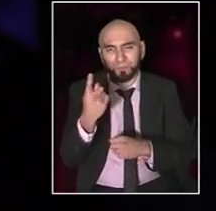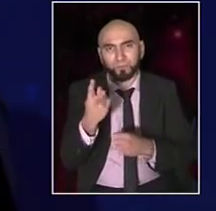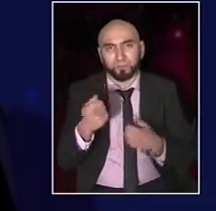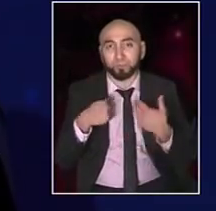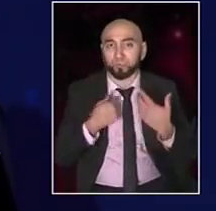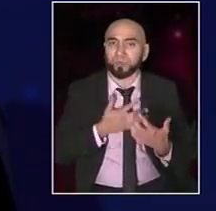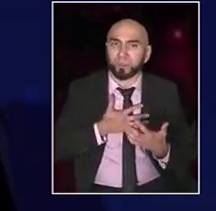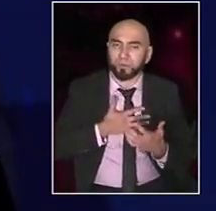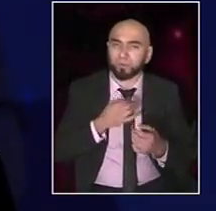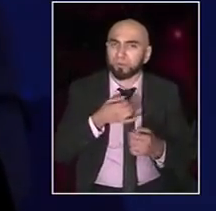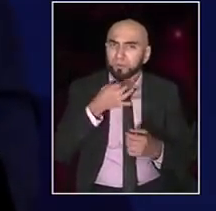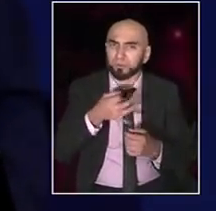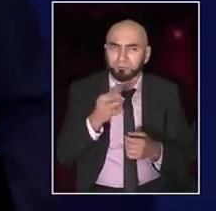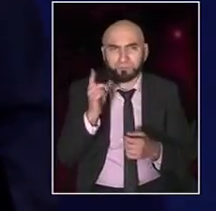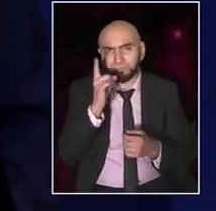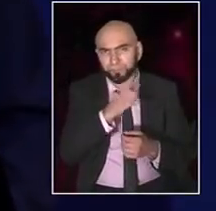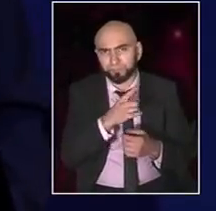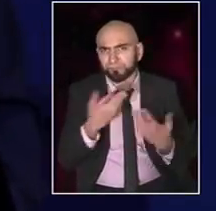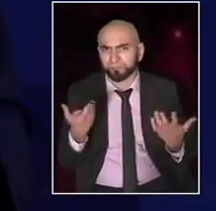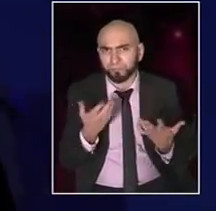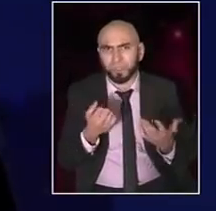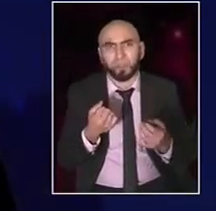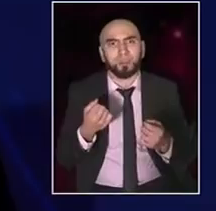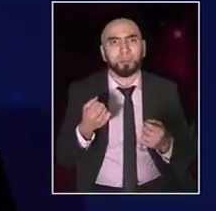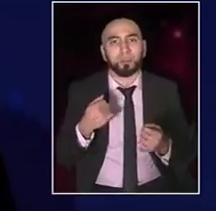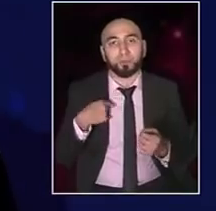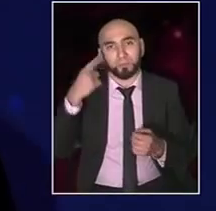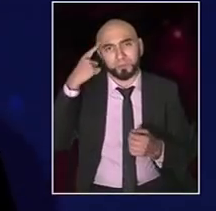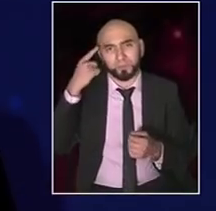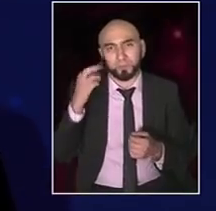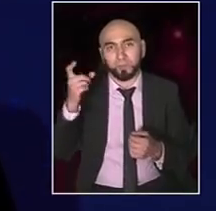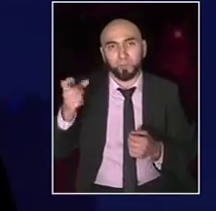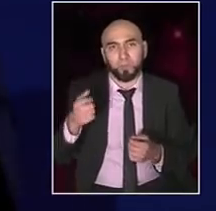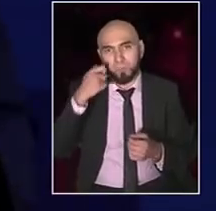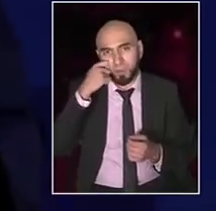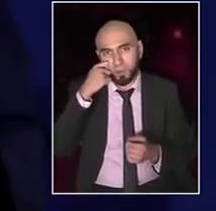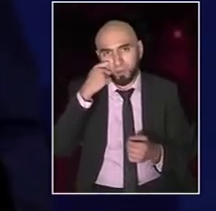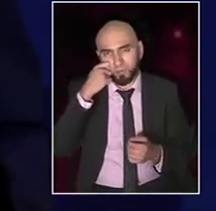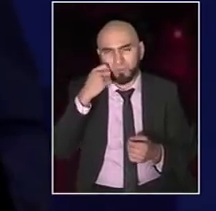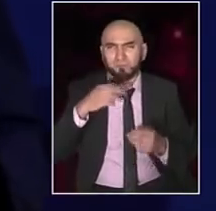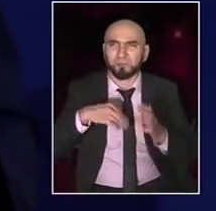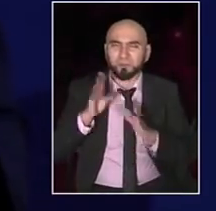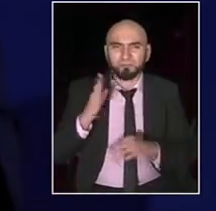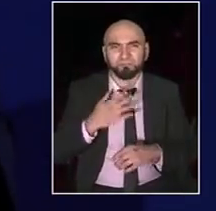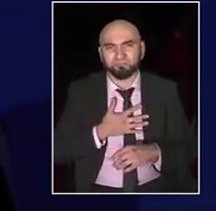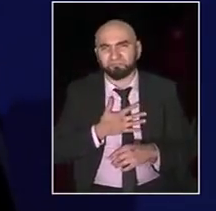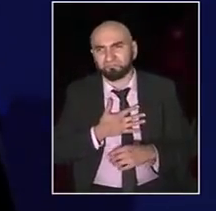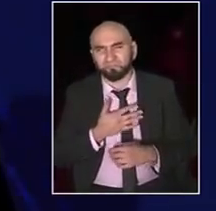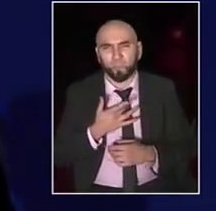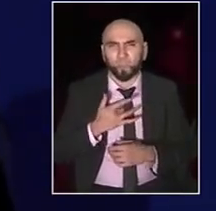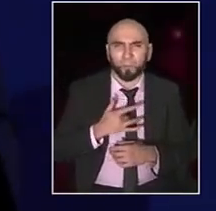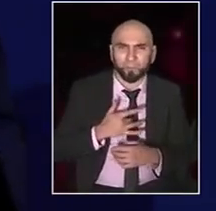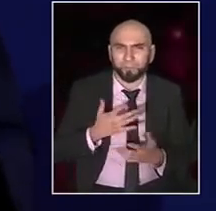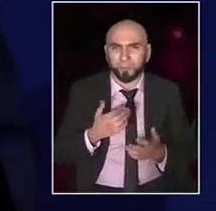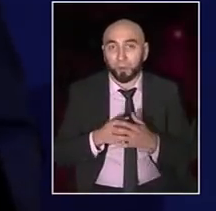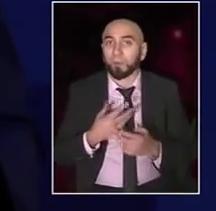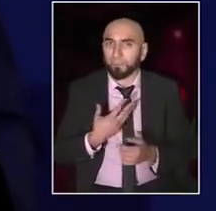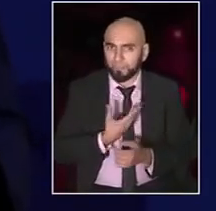terminar con esta idea, yo creo que el ser humano hoy día tiene las mayores incertidumbres, como nunca ha tenido en la historia de la humanidad, los mayores